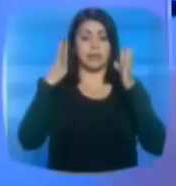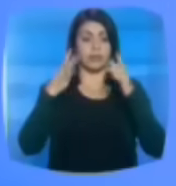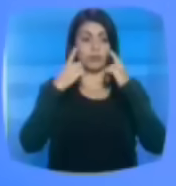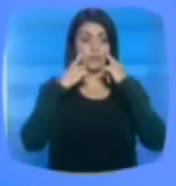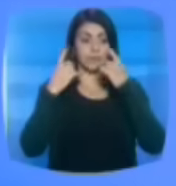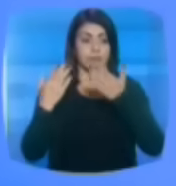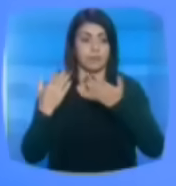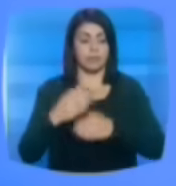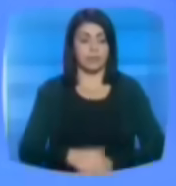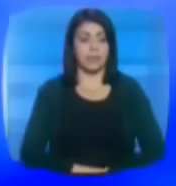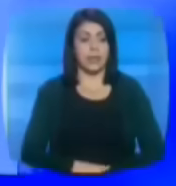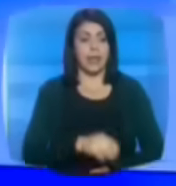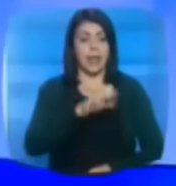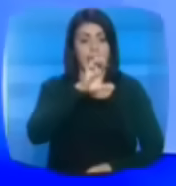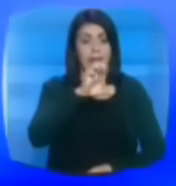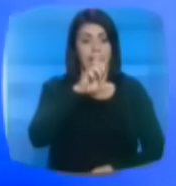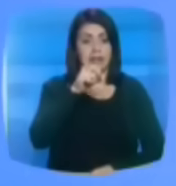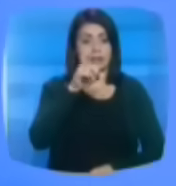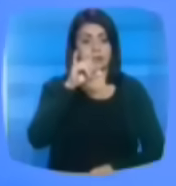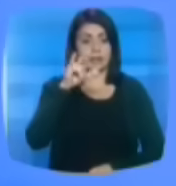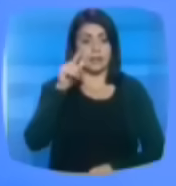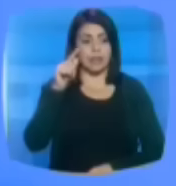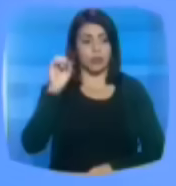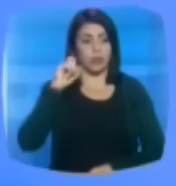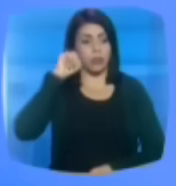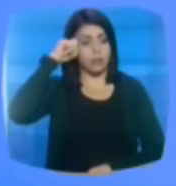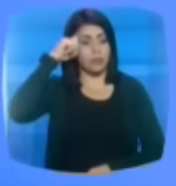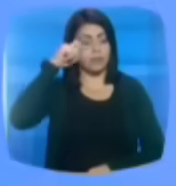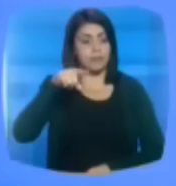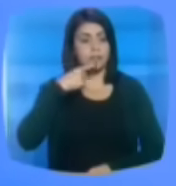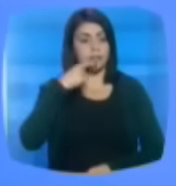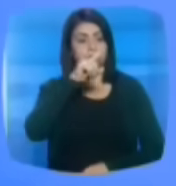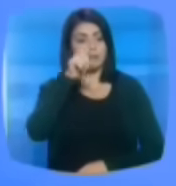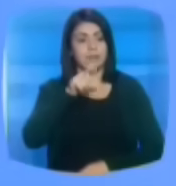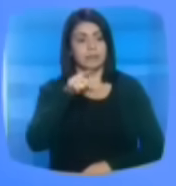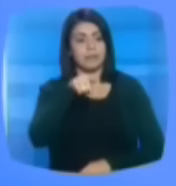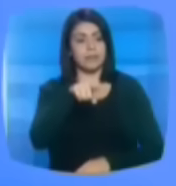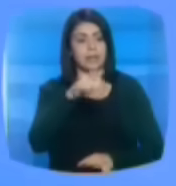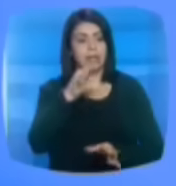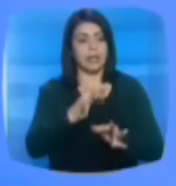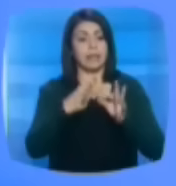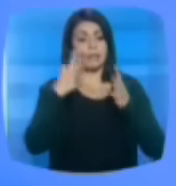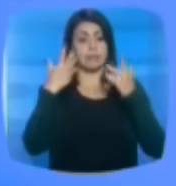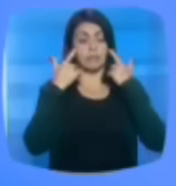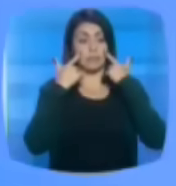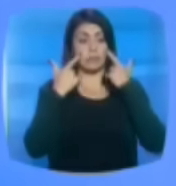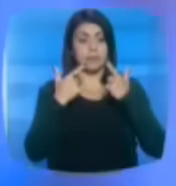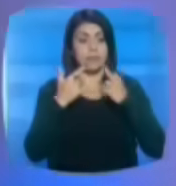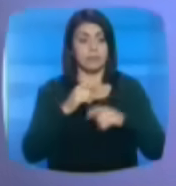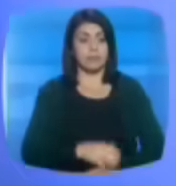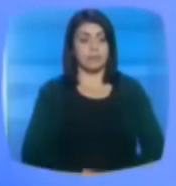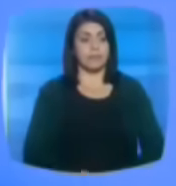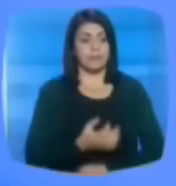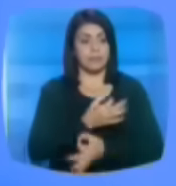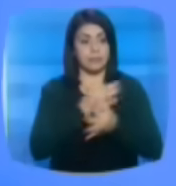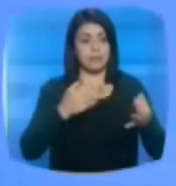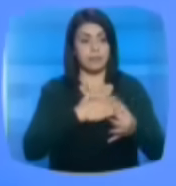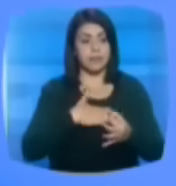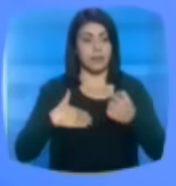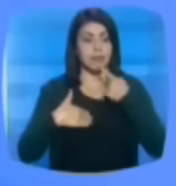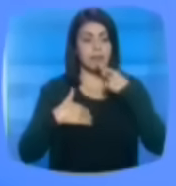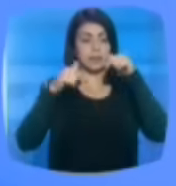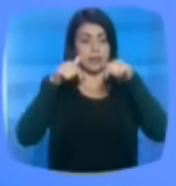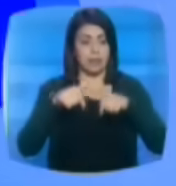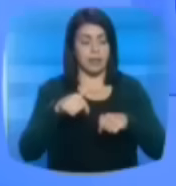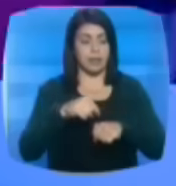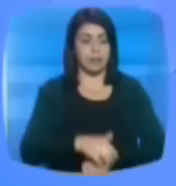ver, éxito, una palabra que me acuerdo, pero que tú una vez me preguntaste, ¿qué es para ti éxito? Y yo lo definí perfectamente y lo quiero así decir acá